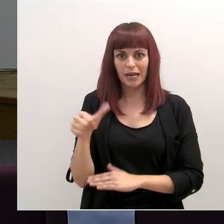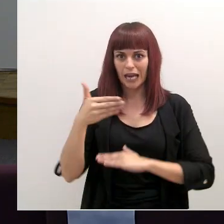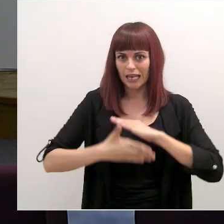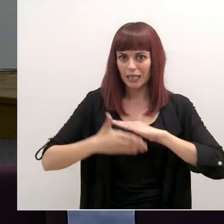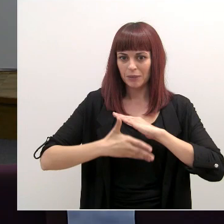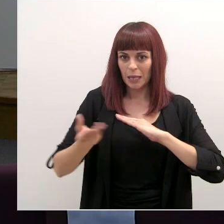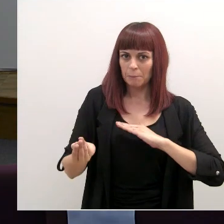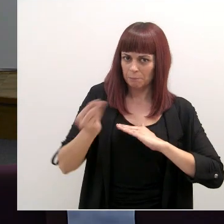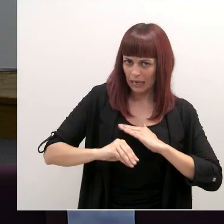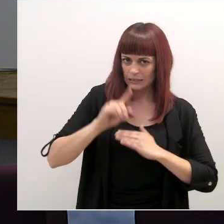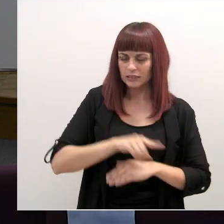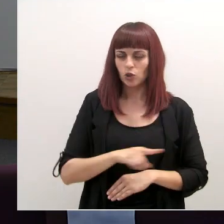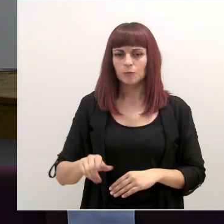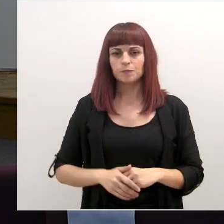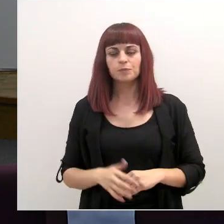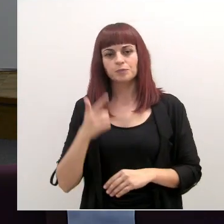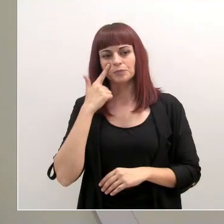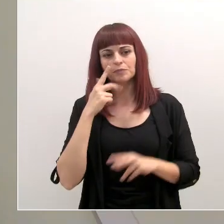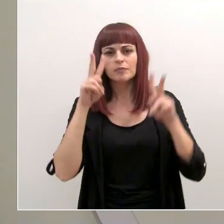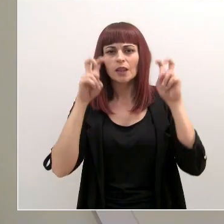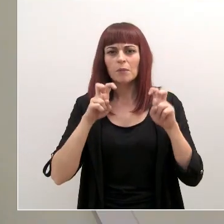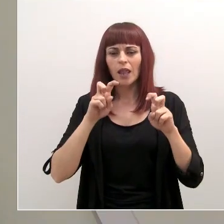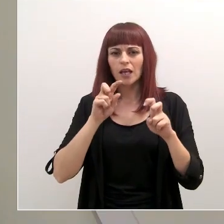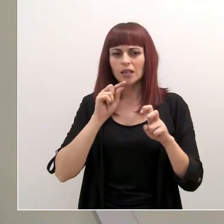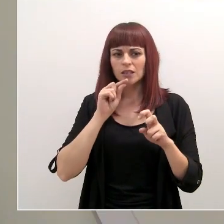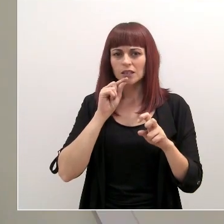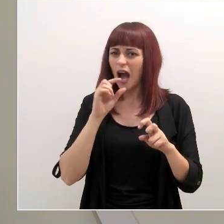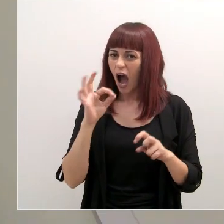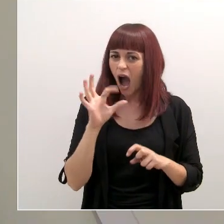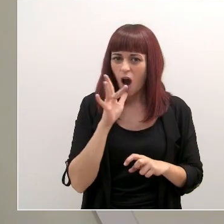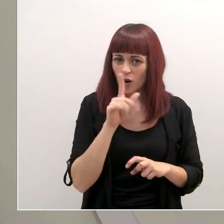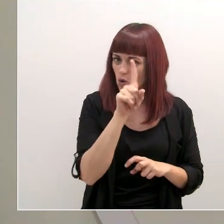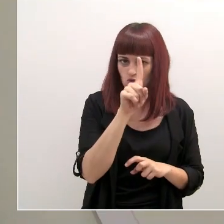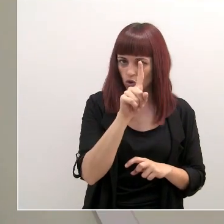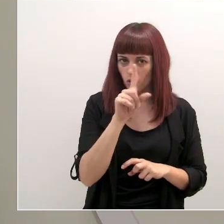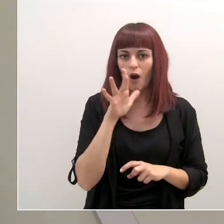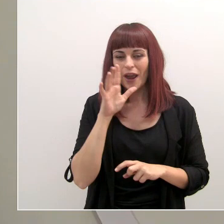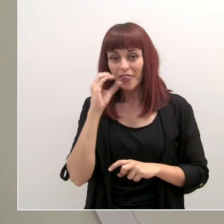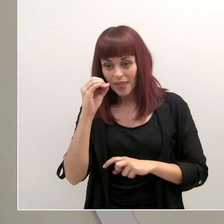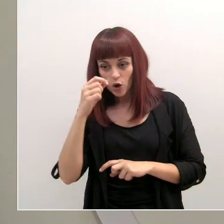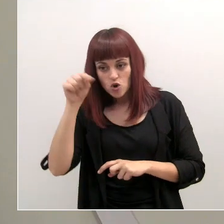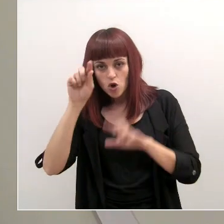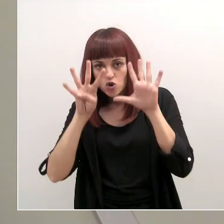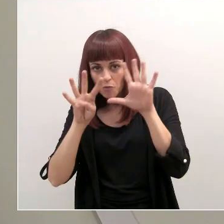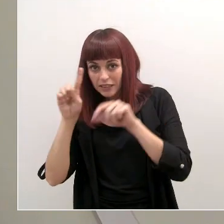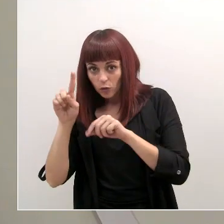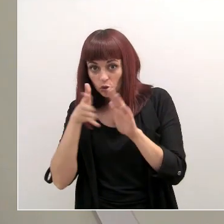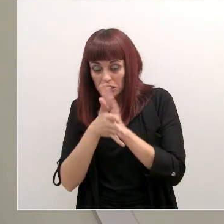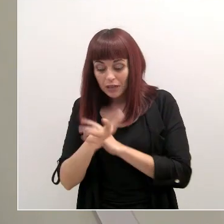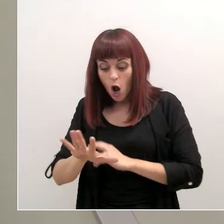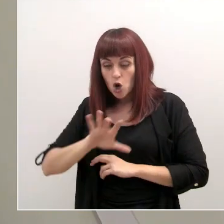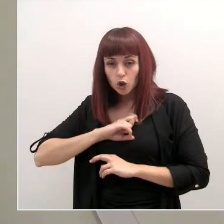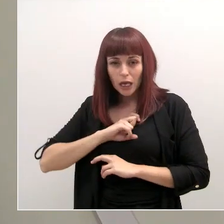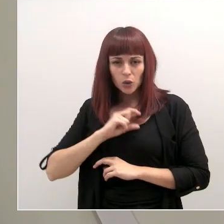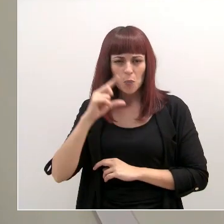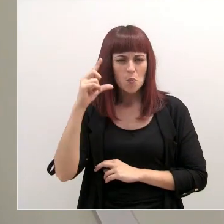adicional? El índice reproductivo no está en 1, está en 0,91. Luego, por tanto, el nivel de contagio es más bajo.